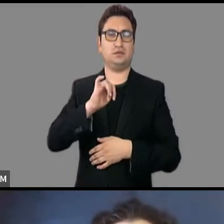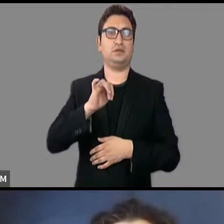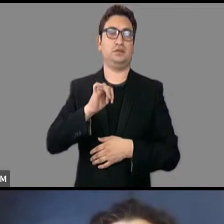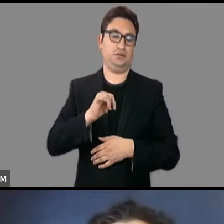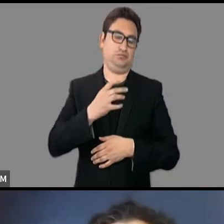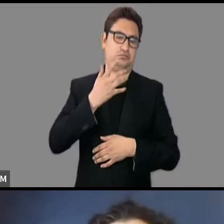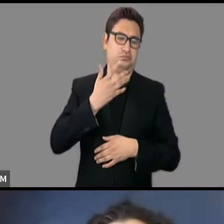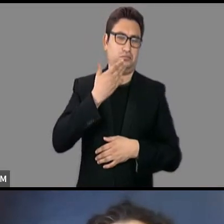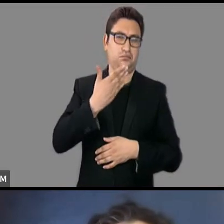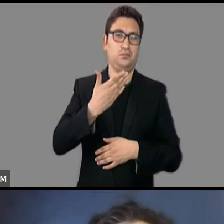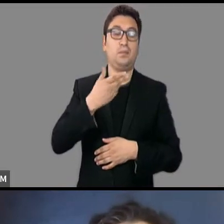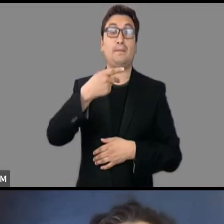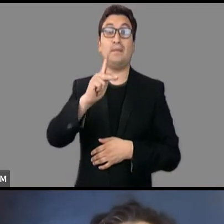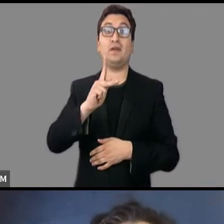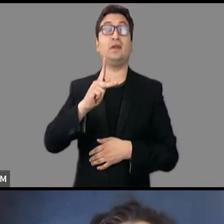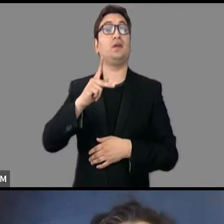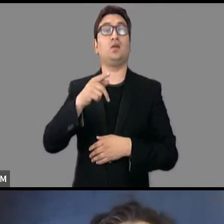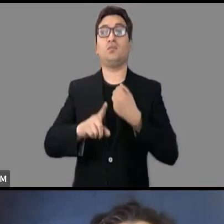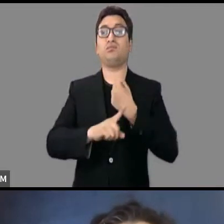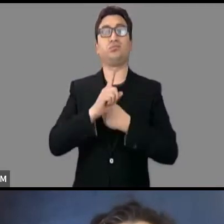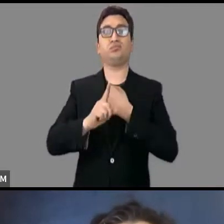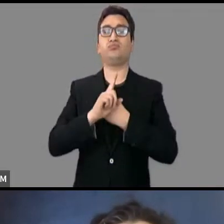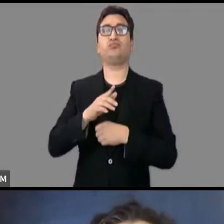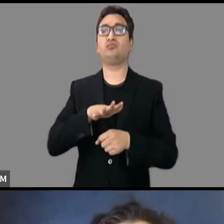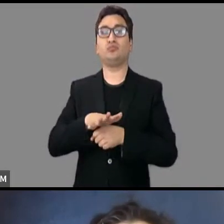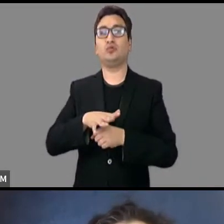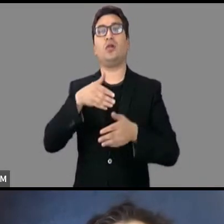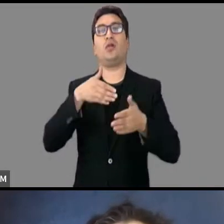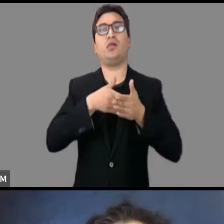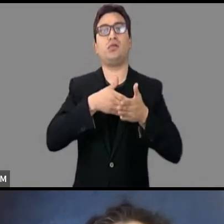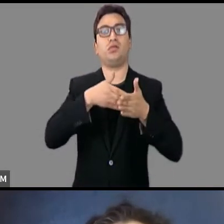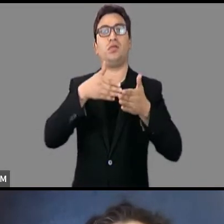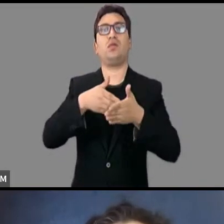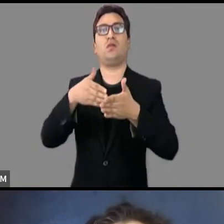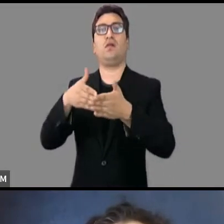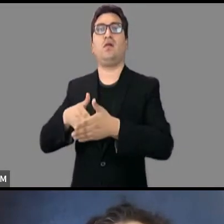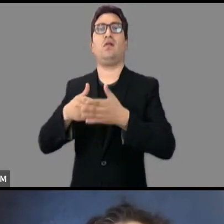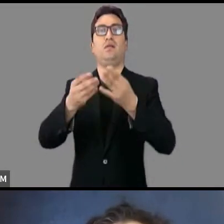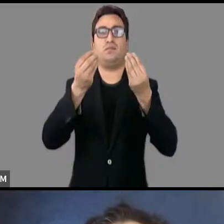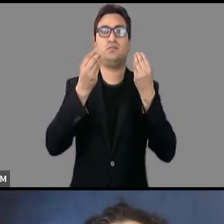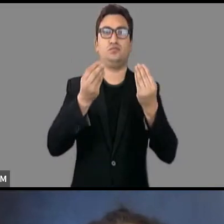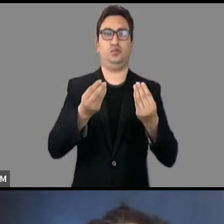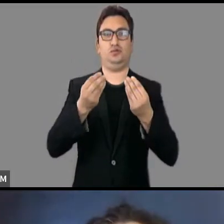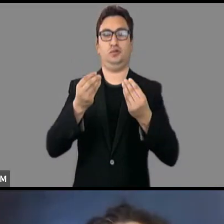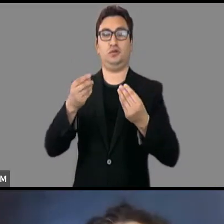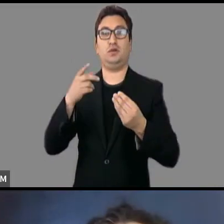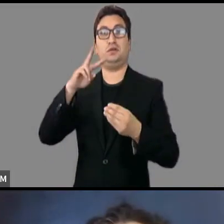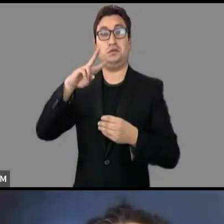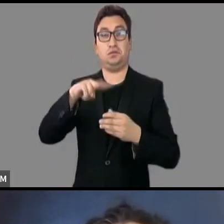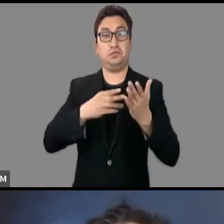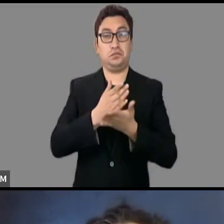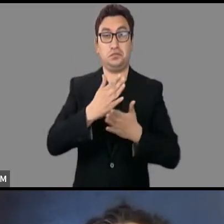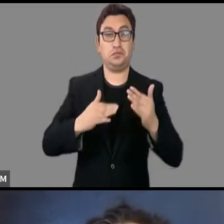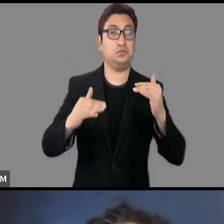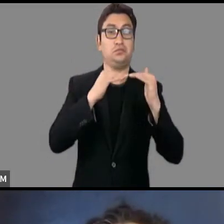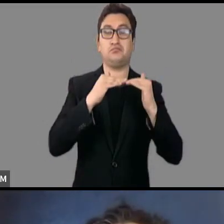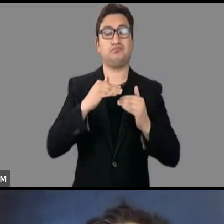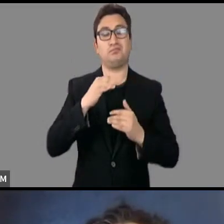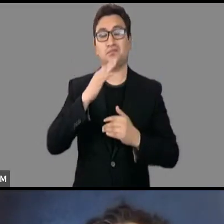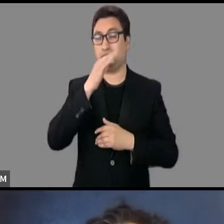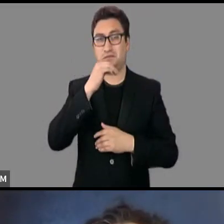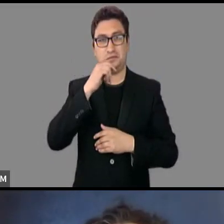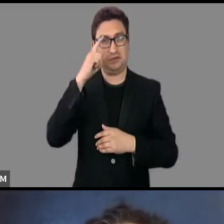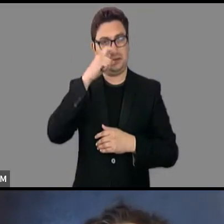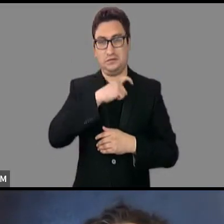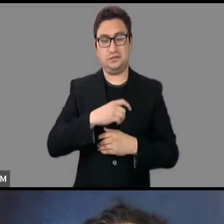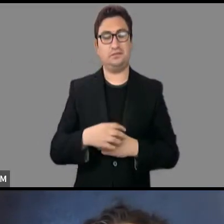Sin embargo, con lo que nos encontramos es que tiene muchas barreras que impiden que ese acceso sea de manera equitativa o en igualdad de condiciones